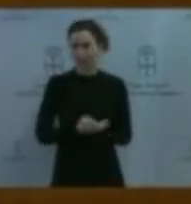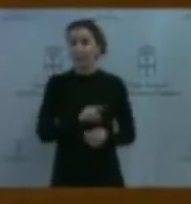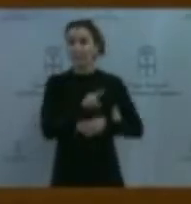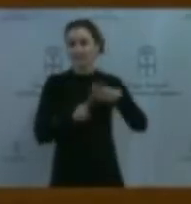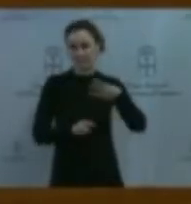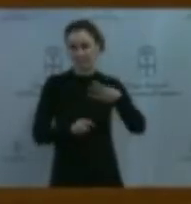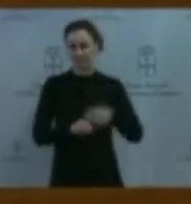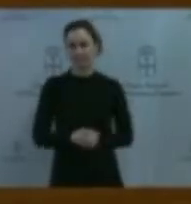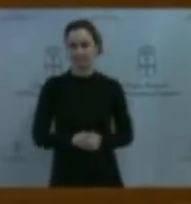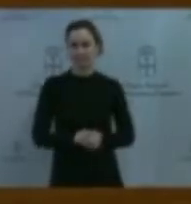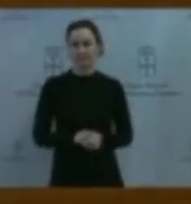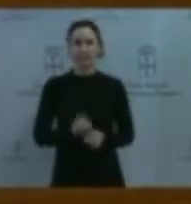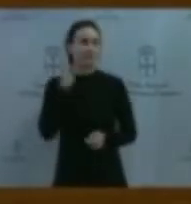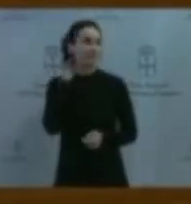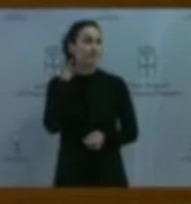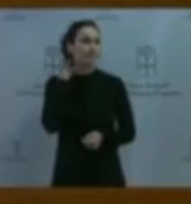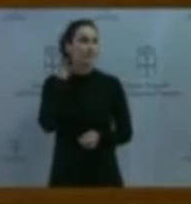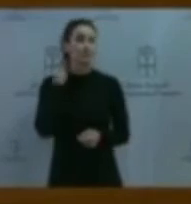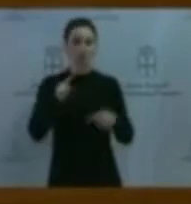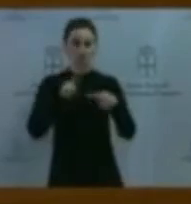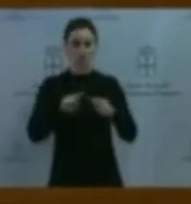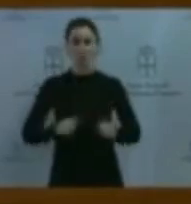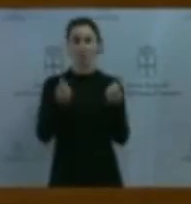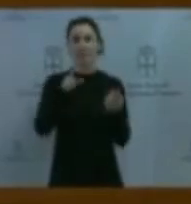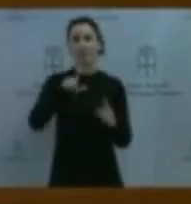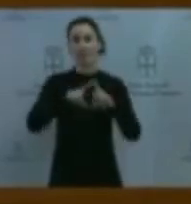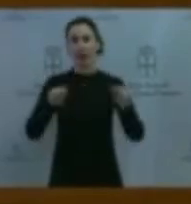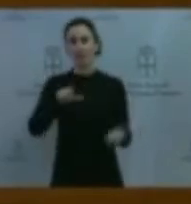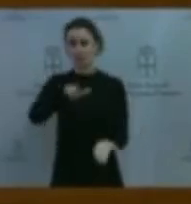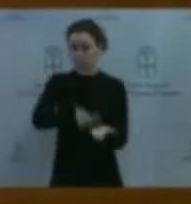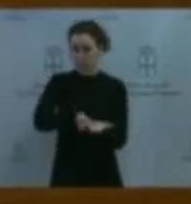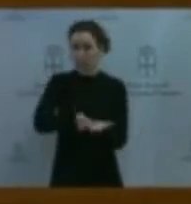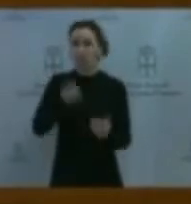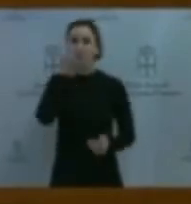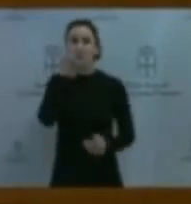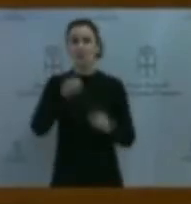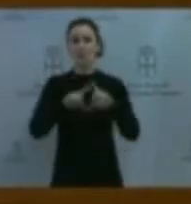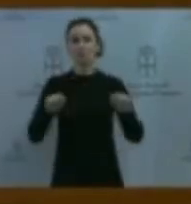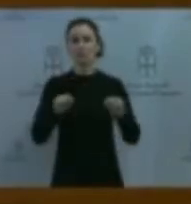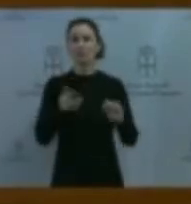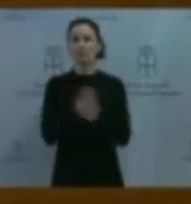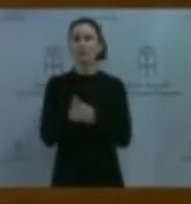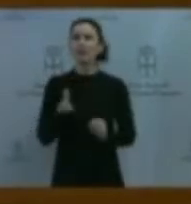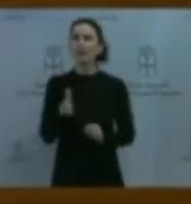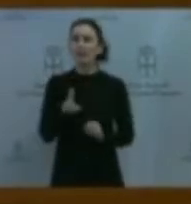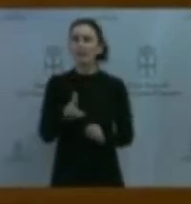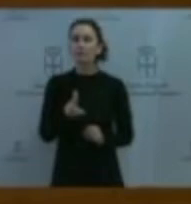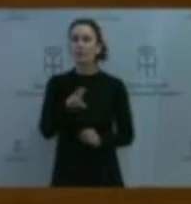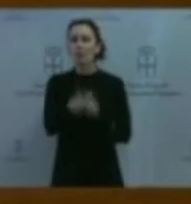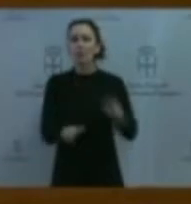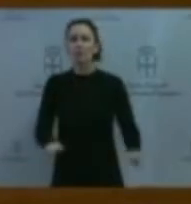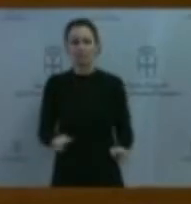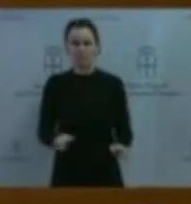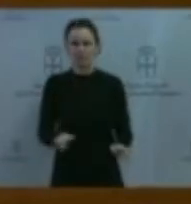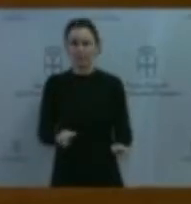La oficialidad del asturiano y del gallego asturiano es un derecho de miles de personas que ven discriminada la sóbida y la ausencia